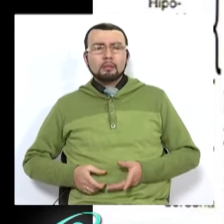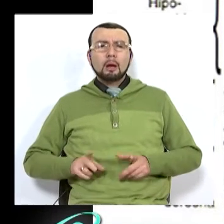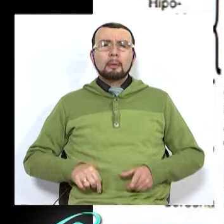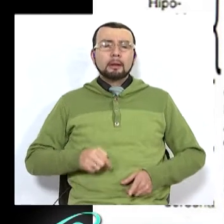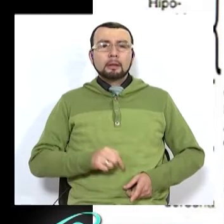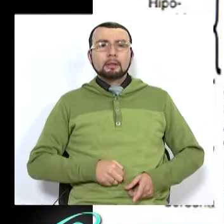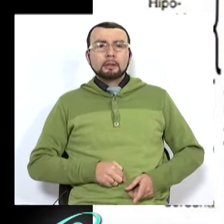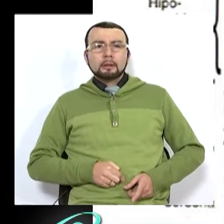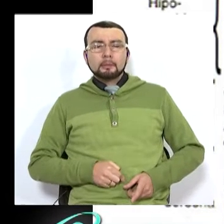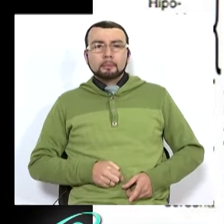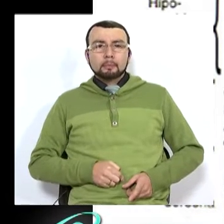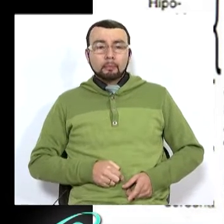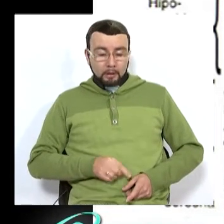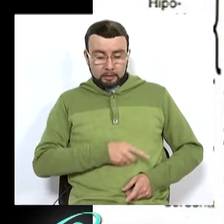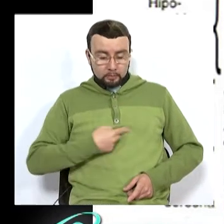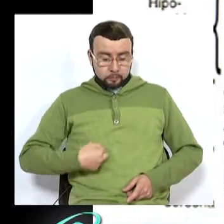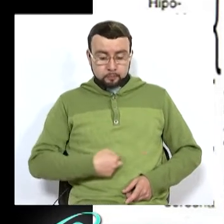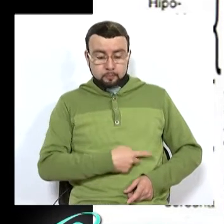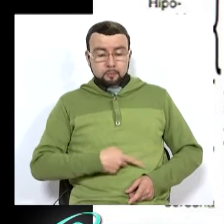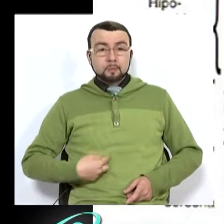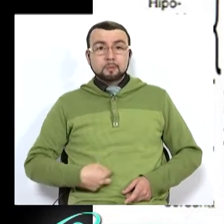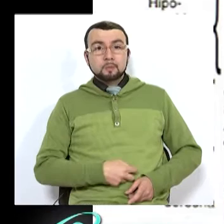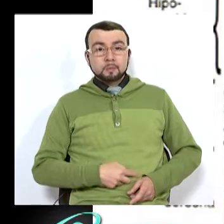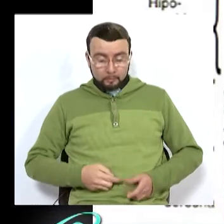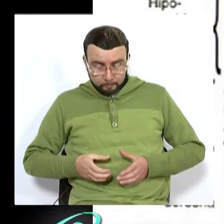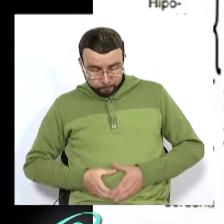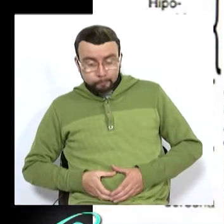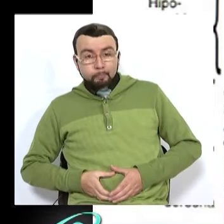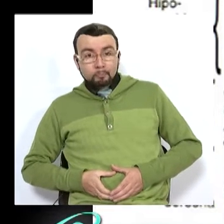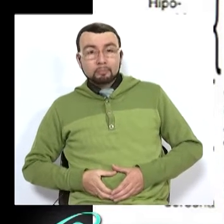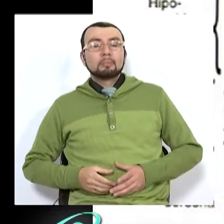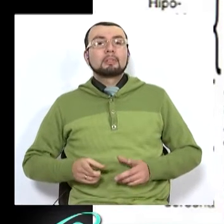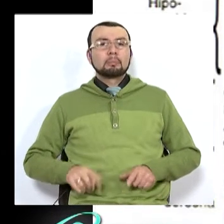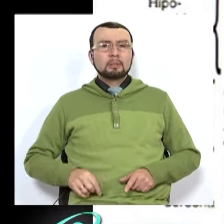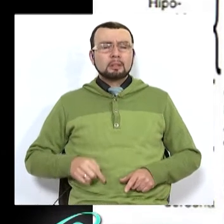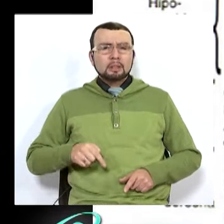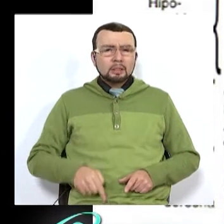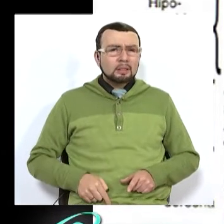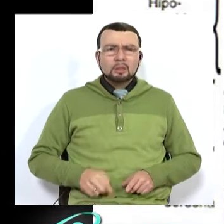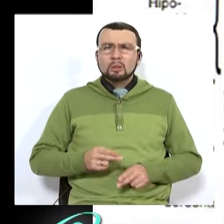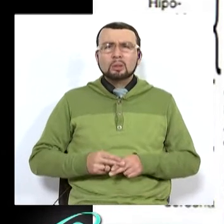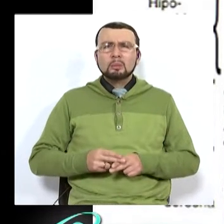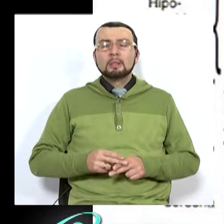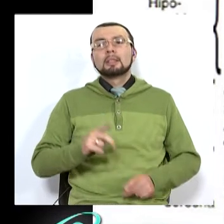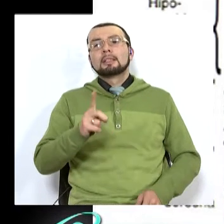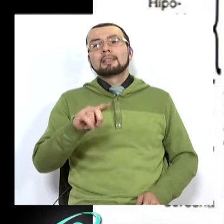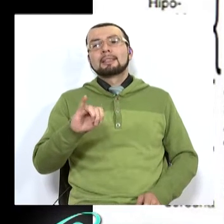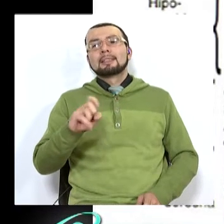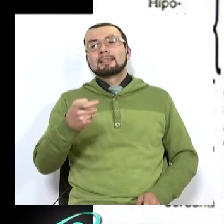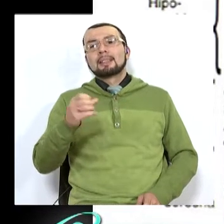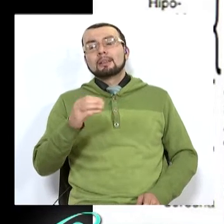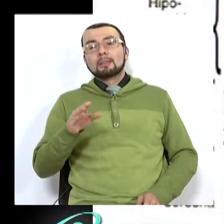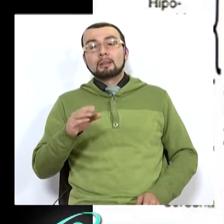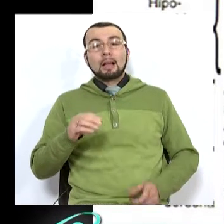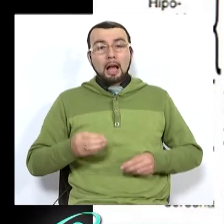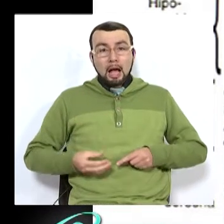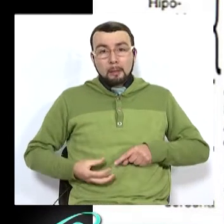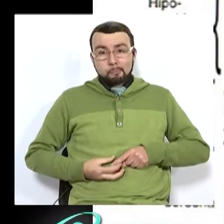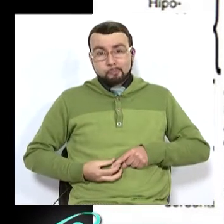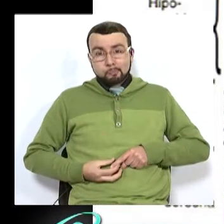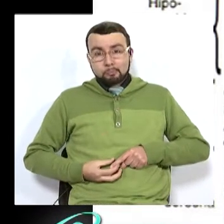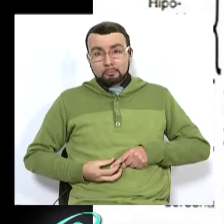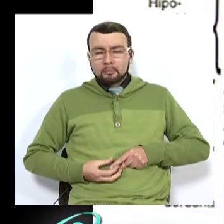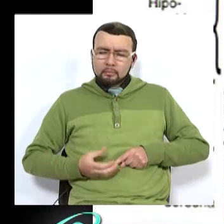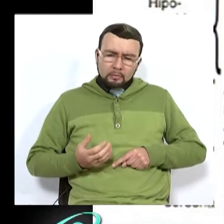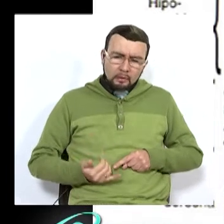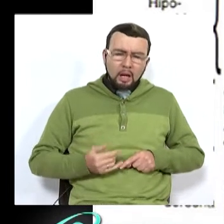intestino delgado y encontramos parte del ciego y del apéndice. El apéndice también a veces